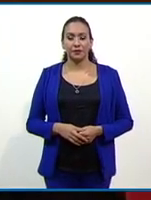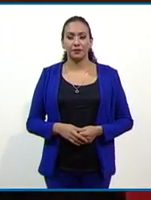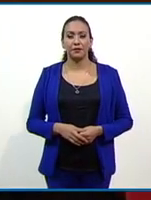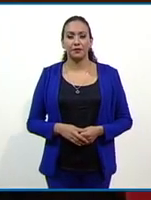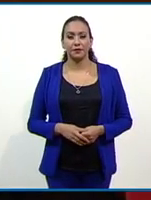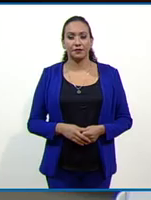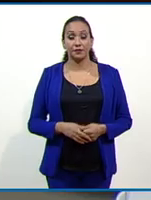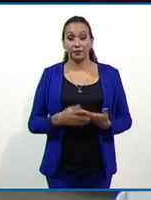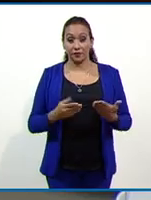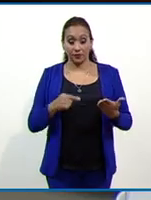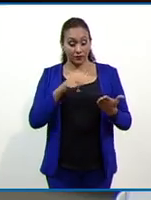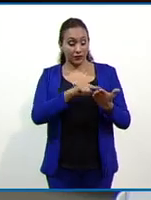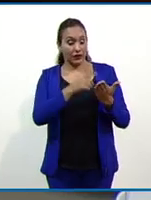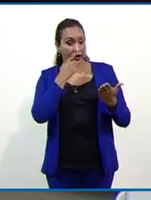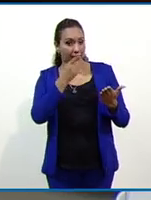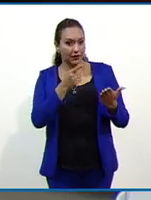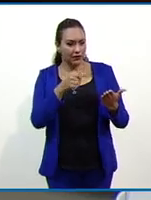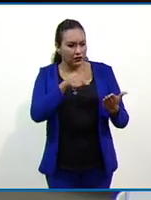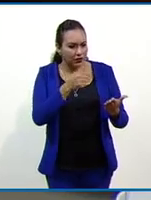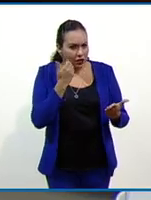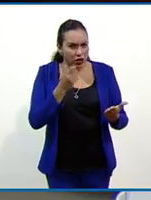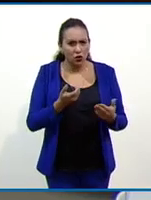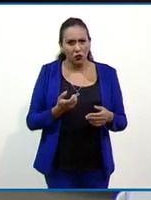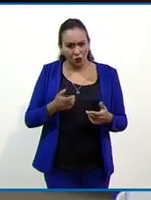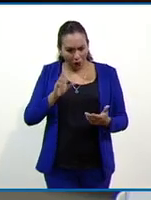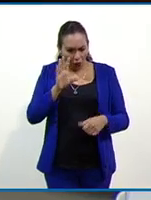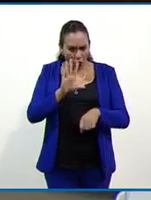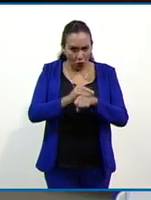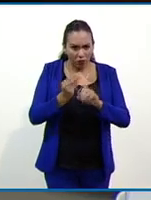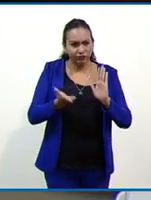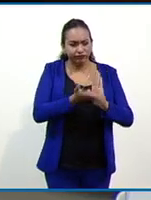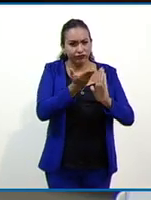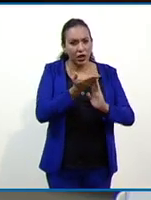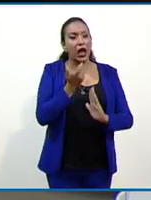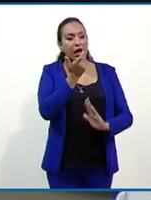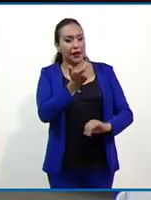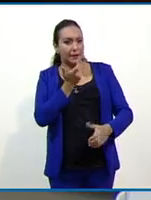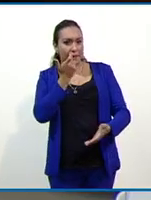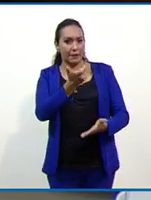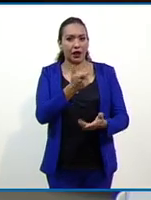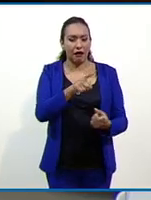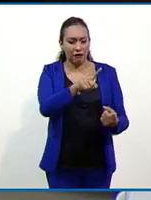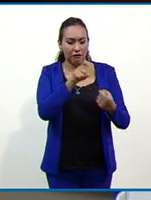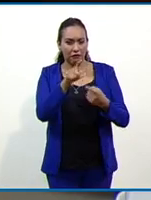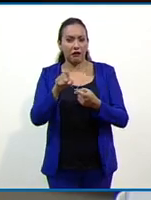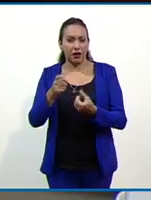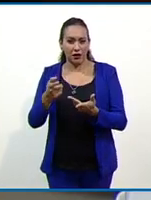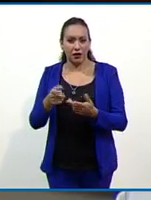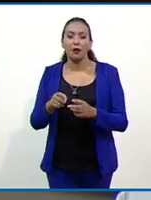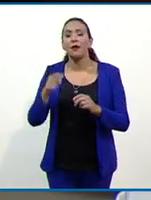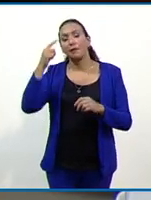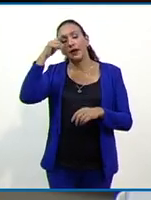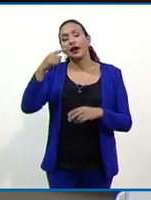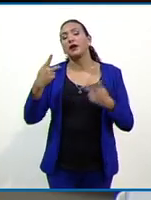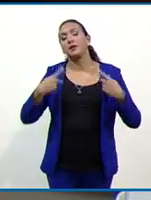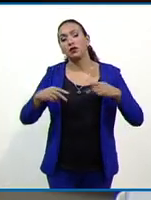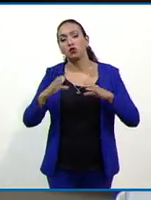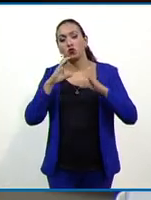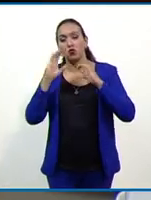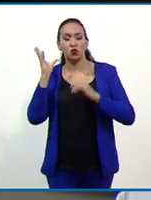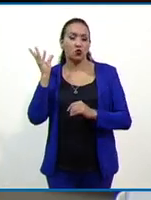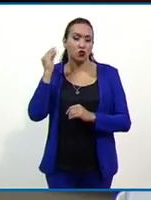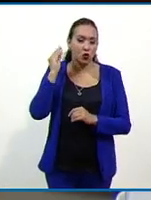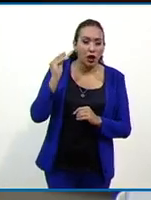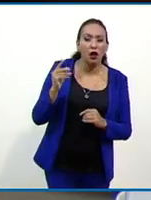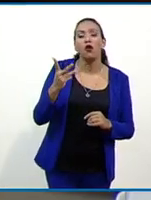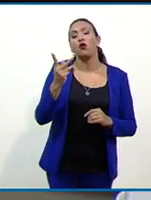la norma impugnada establece el cobro por la aprobación de planos y proyectos en materia de telecomunicaciones, así como por la